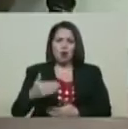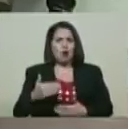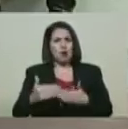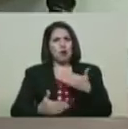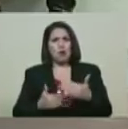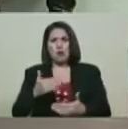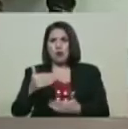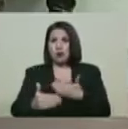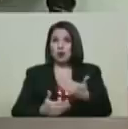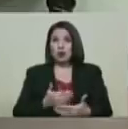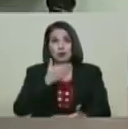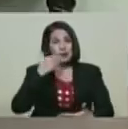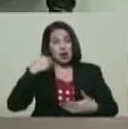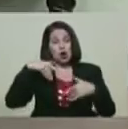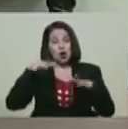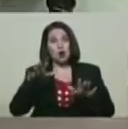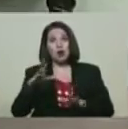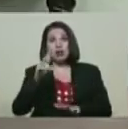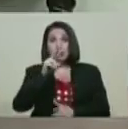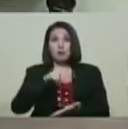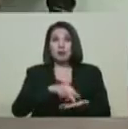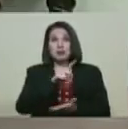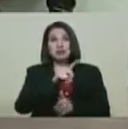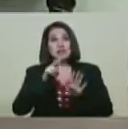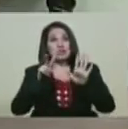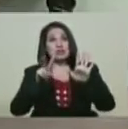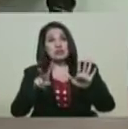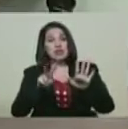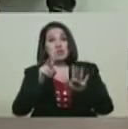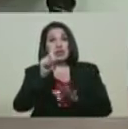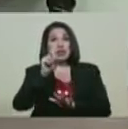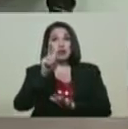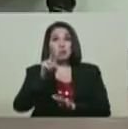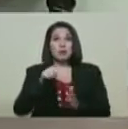mucho mejores condiciones que el 2017, que el 2016.